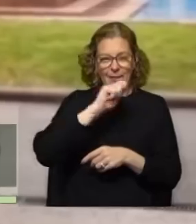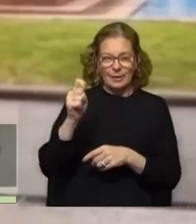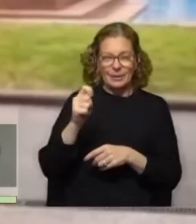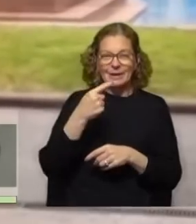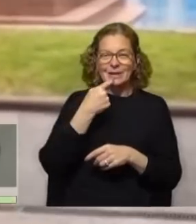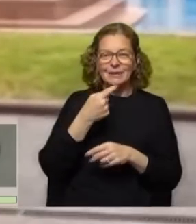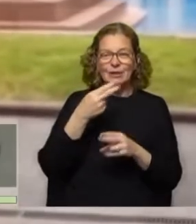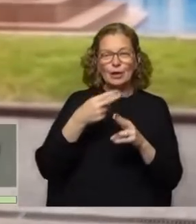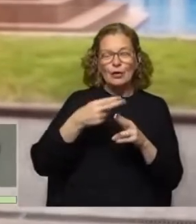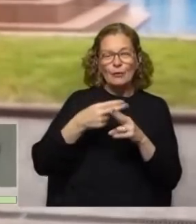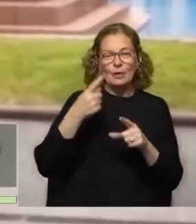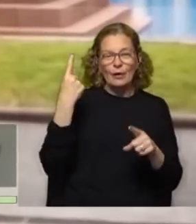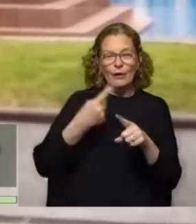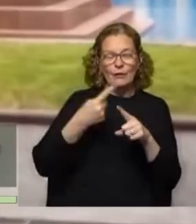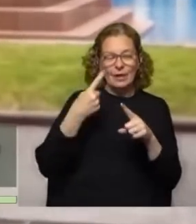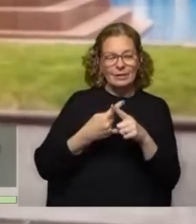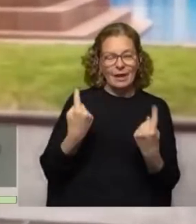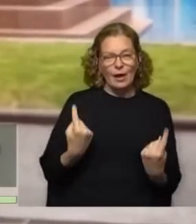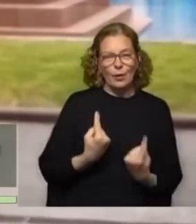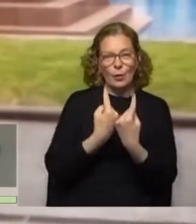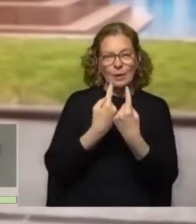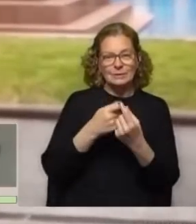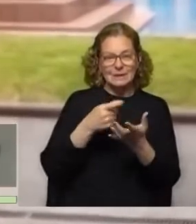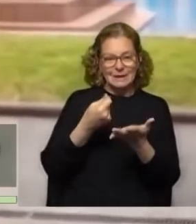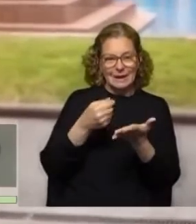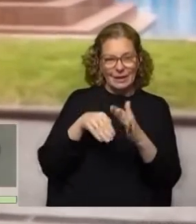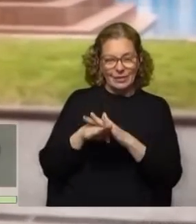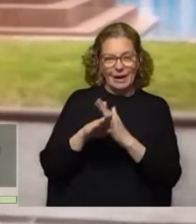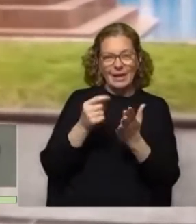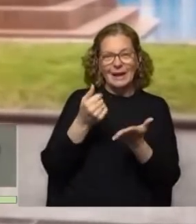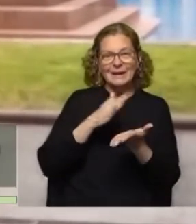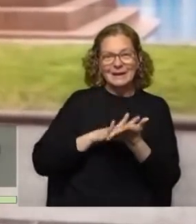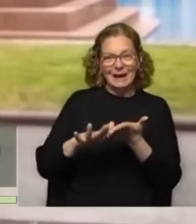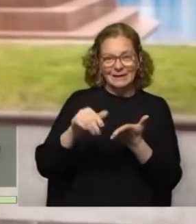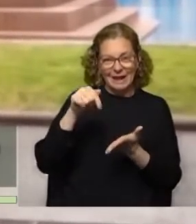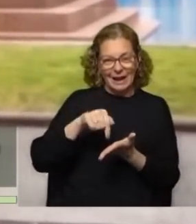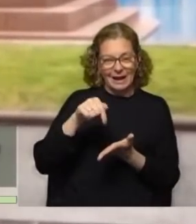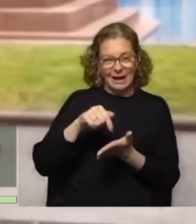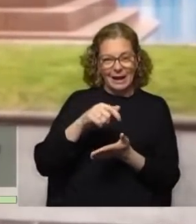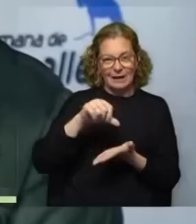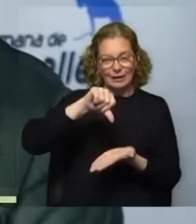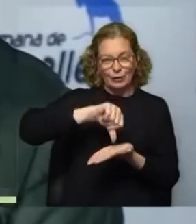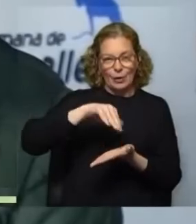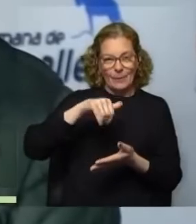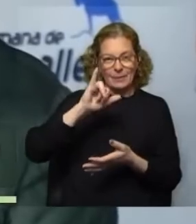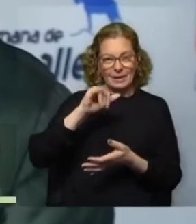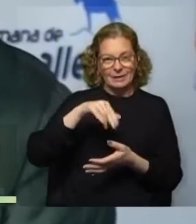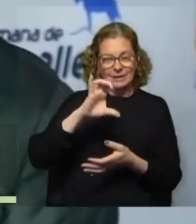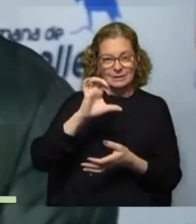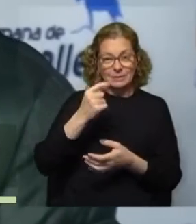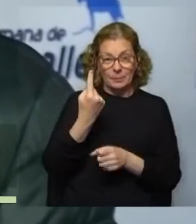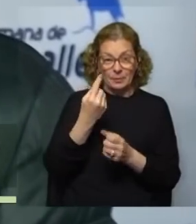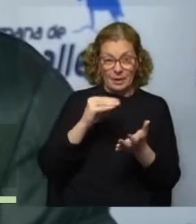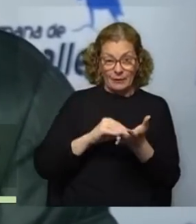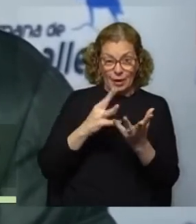denominada la fiesta del reencuentro con entrada totalmente gratis aquí en la ciudad de minas Es la primera vez que